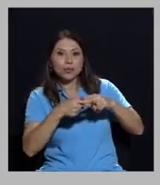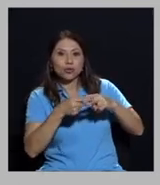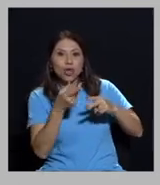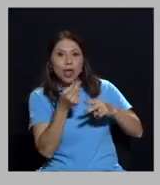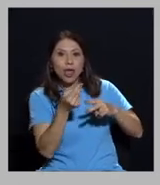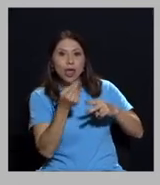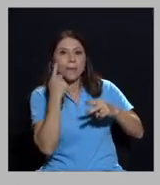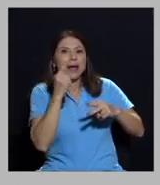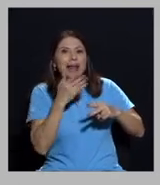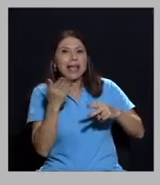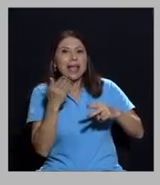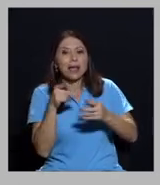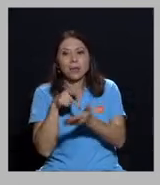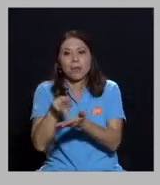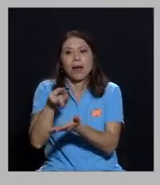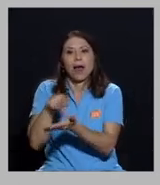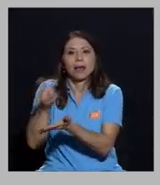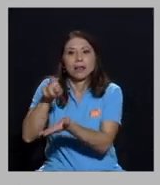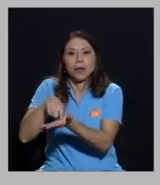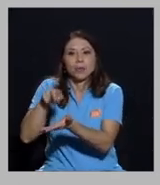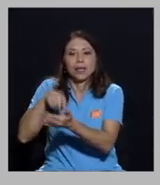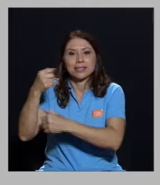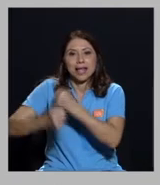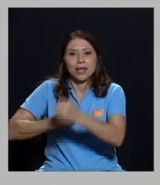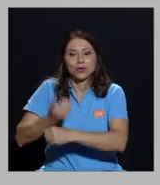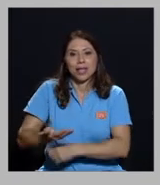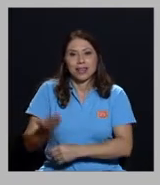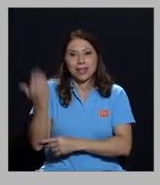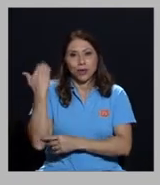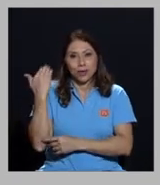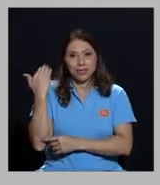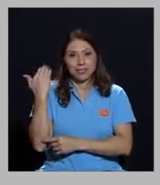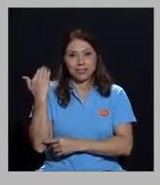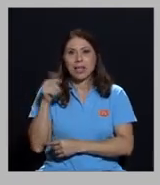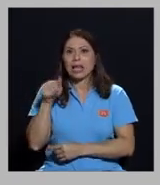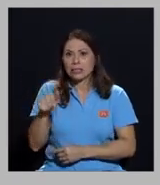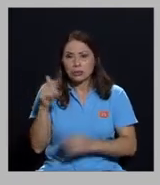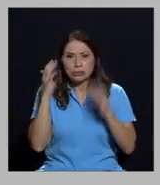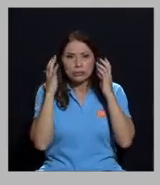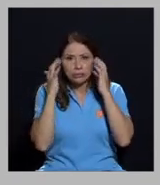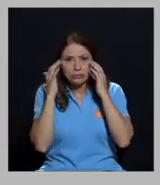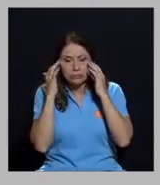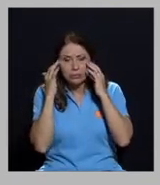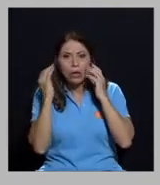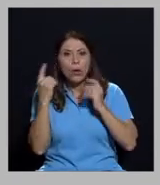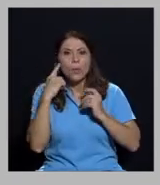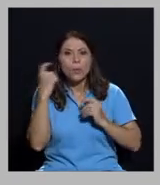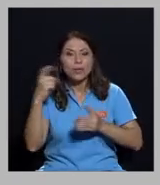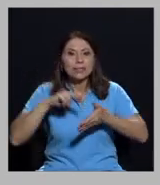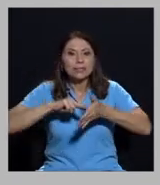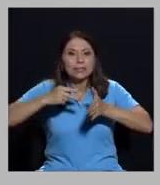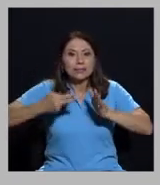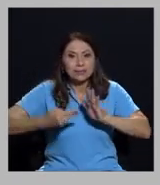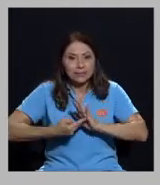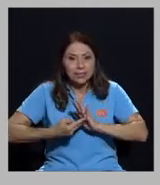de años anteriores y eso es muy preocupante porque señala que hay o puede haber en el horizonte